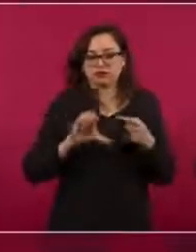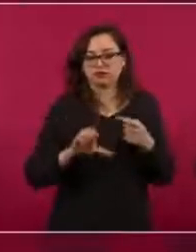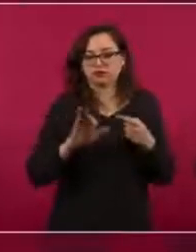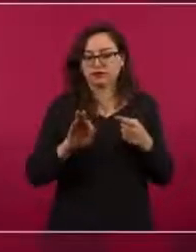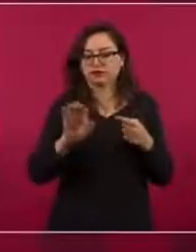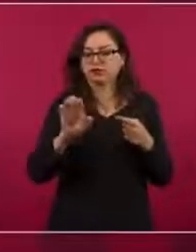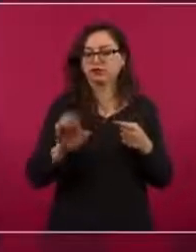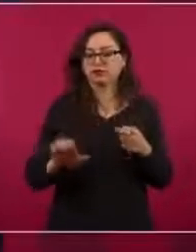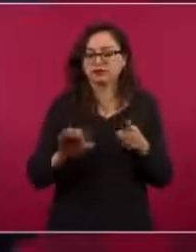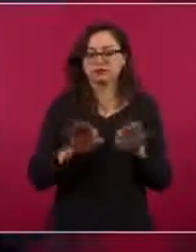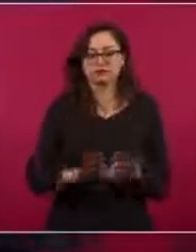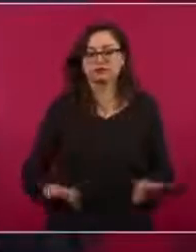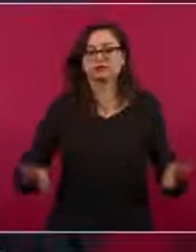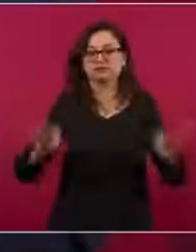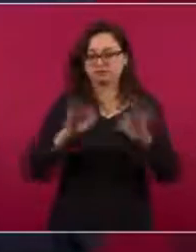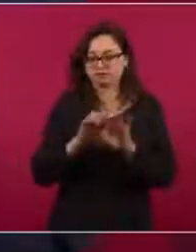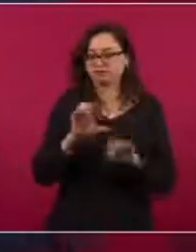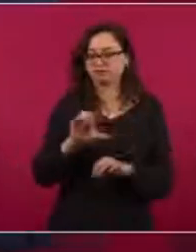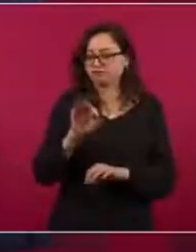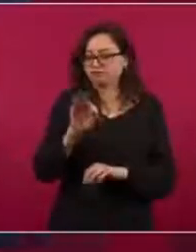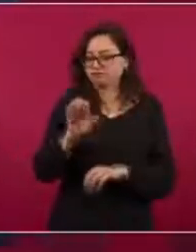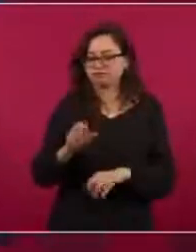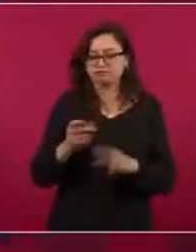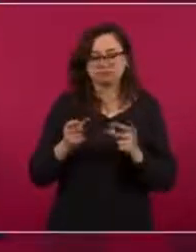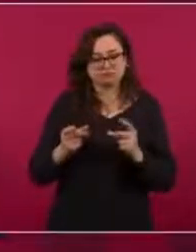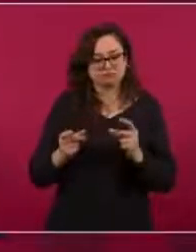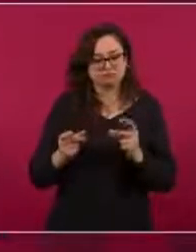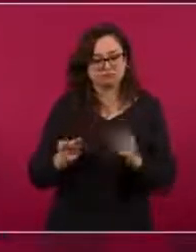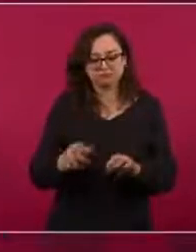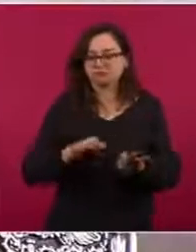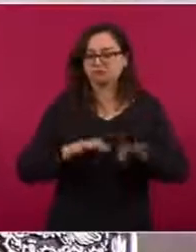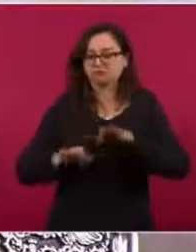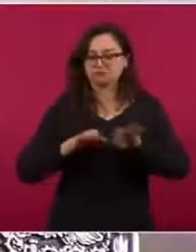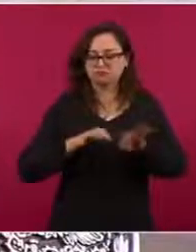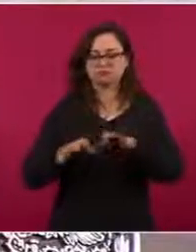importante lo que está haciendo la Comisión Federal de Electricidad,